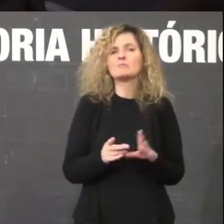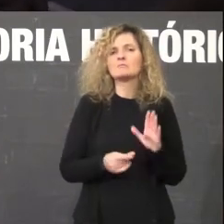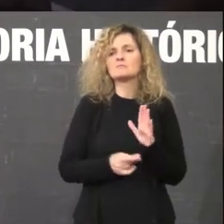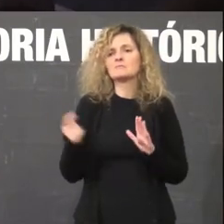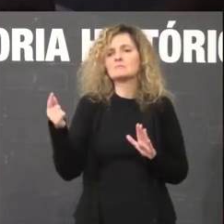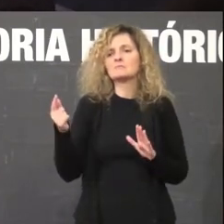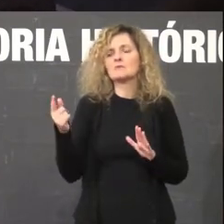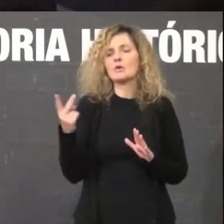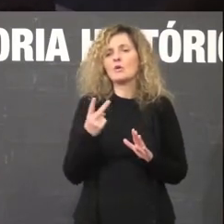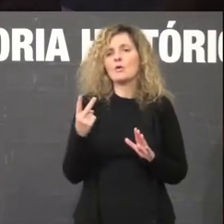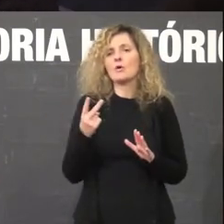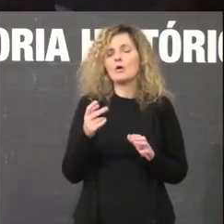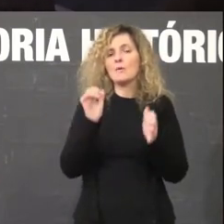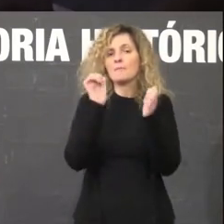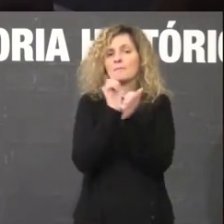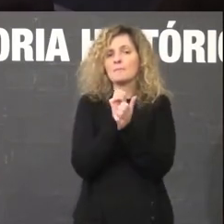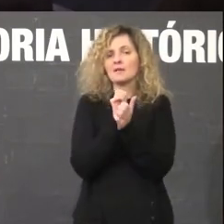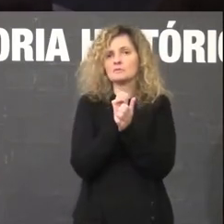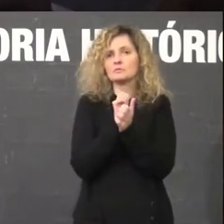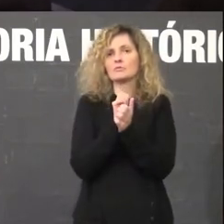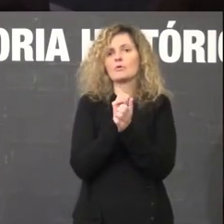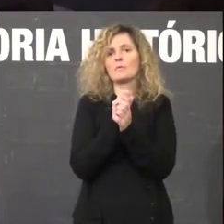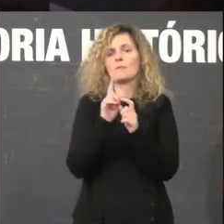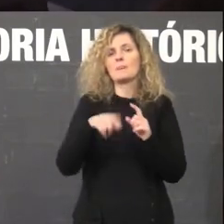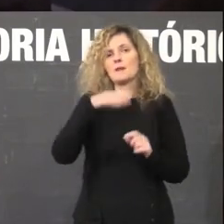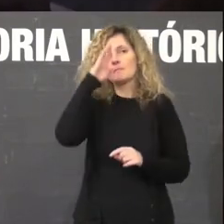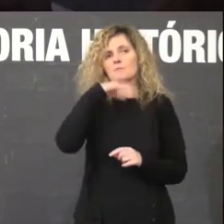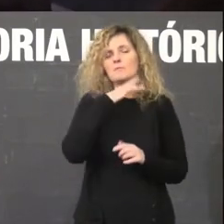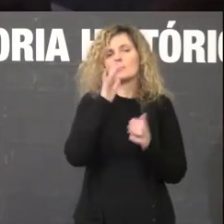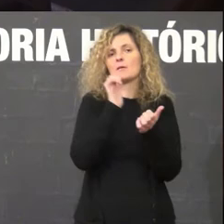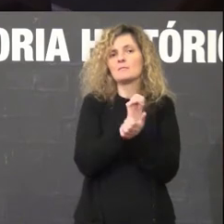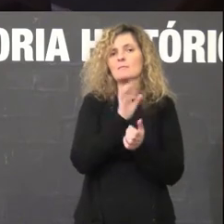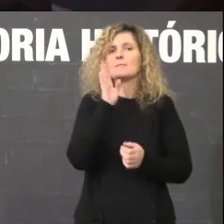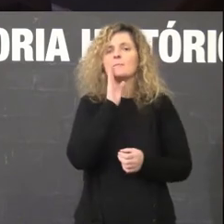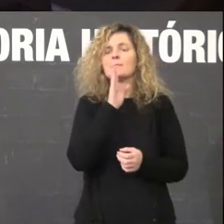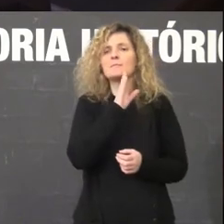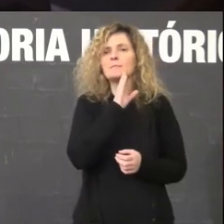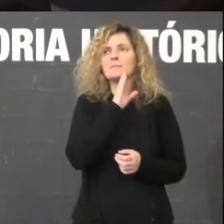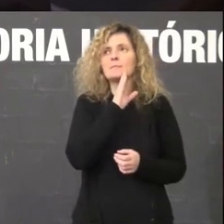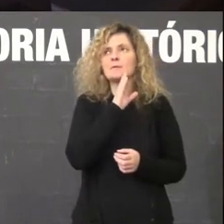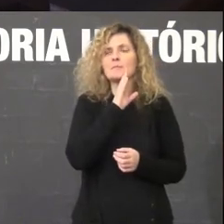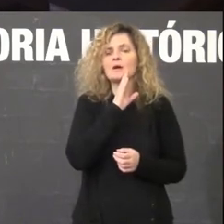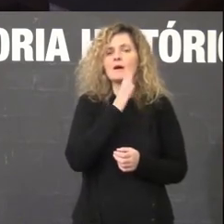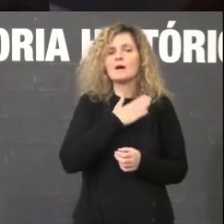escapan, son presos, meu pai é preso, miña nai